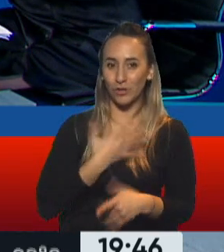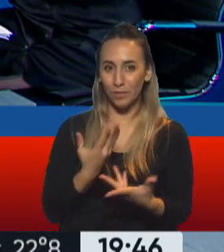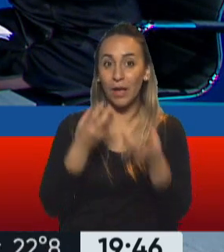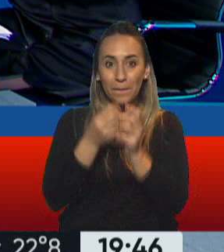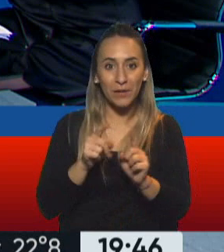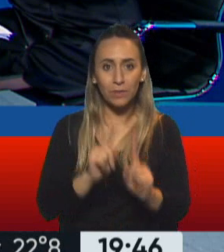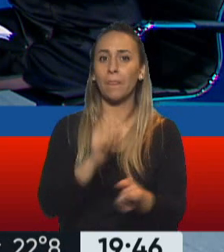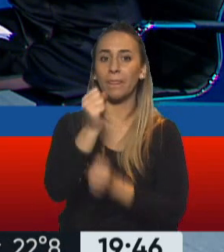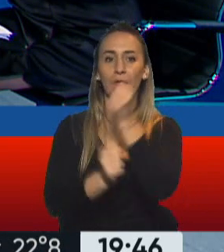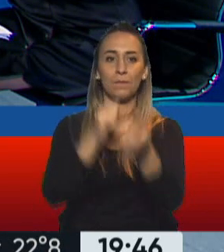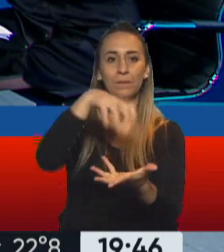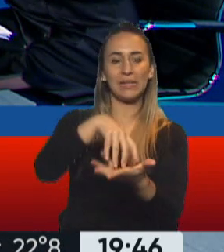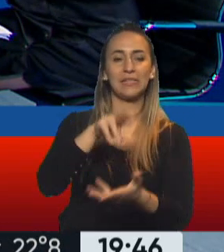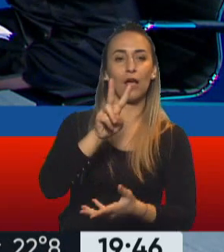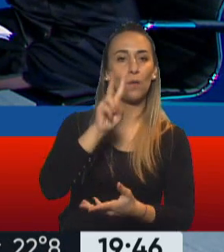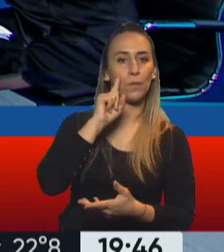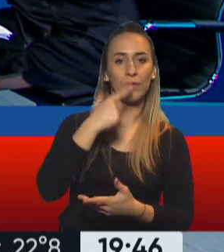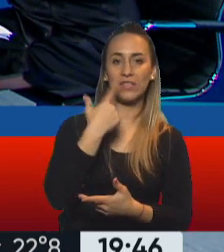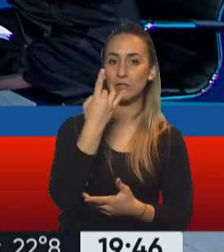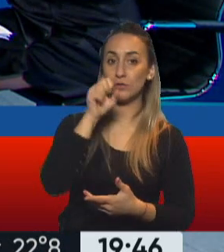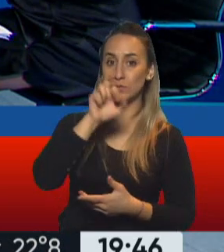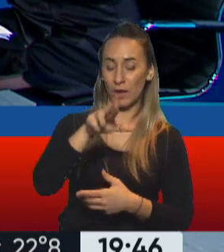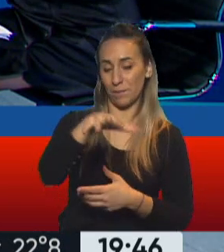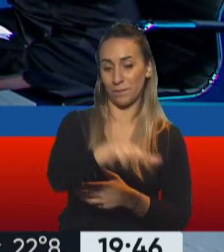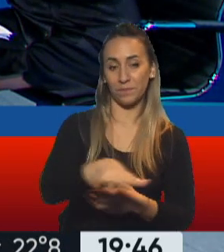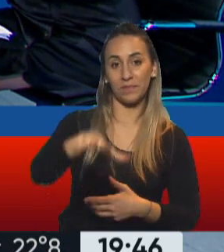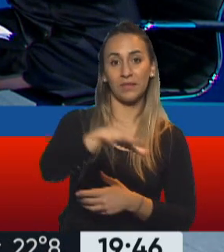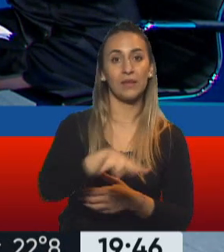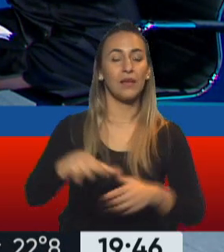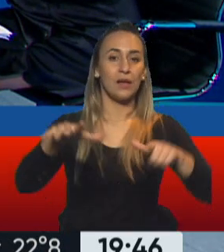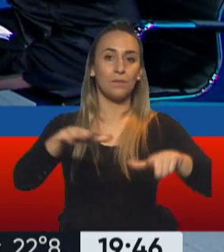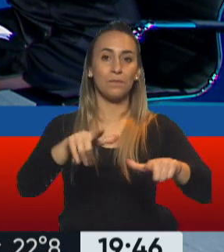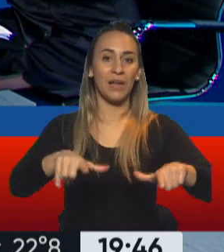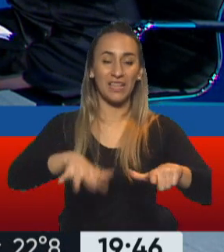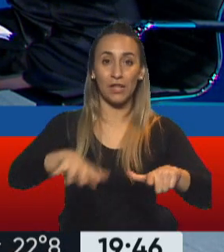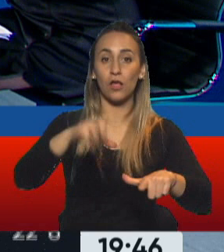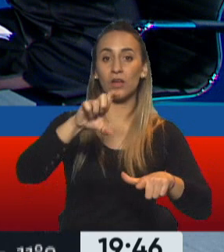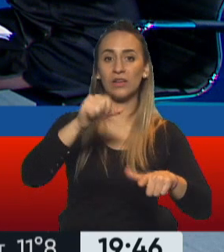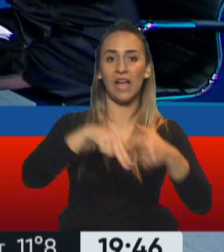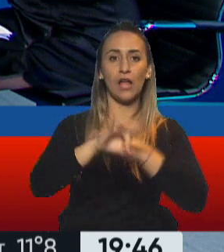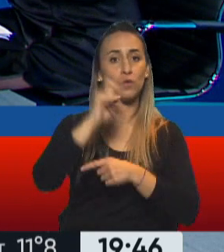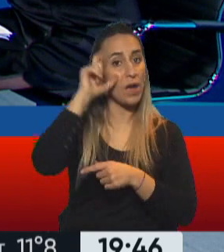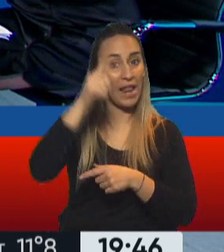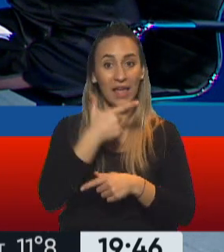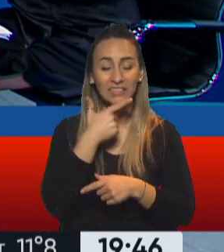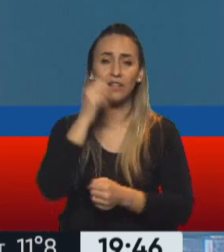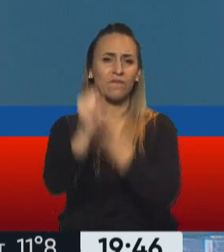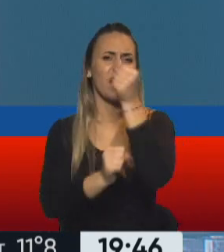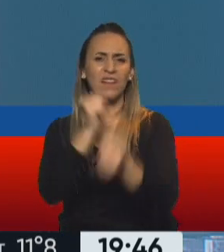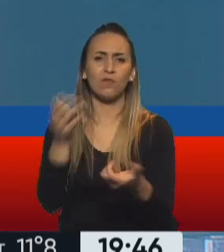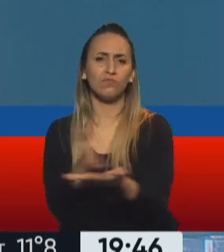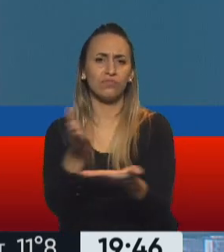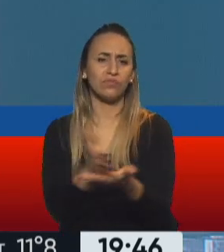una empresa visual que está en el parque industrial de cañuelas es una empresa que hace heladera freezer bien